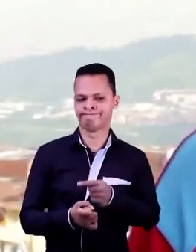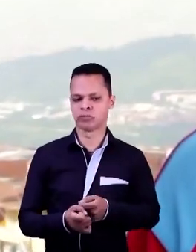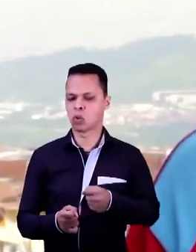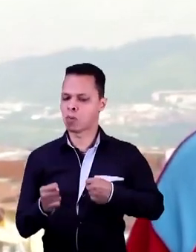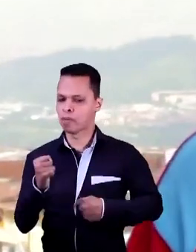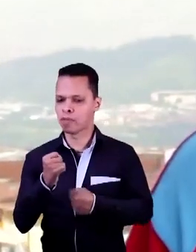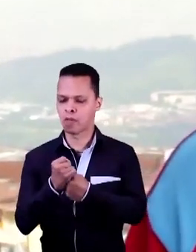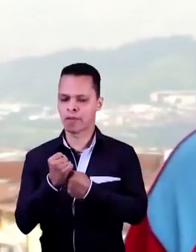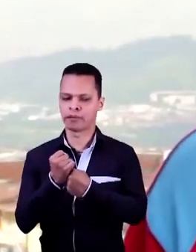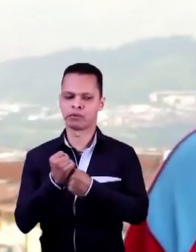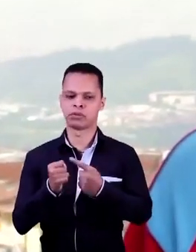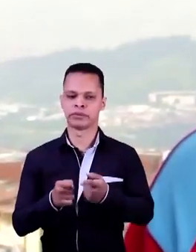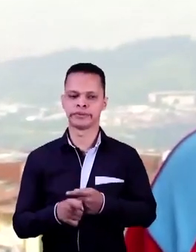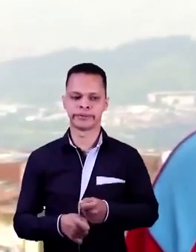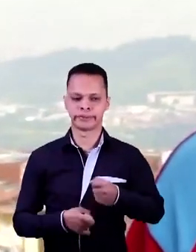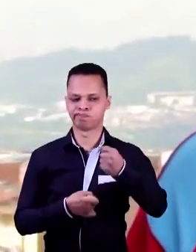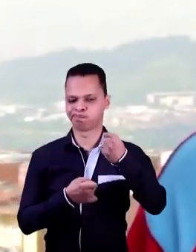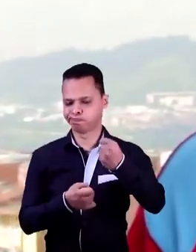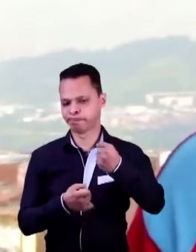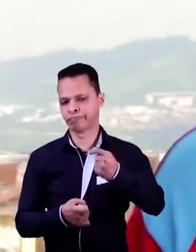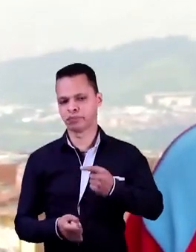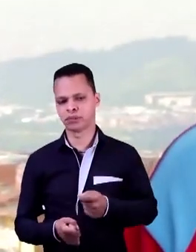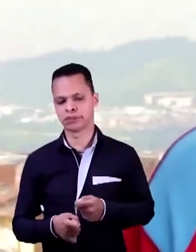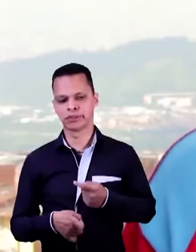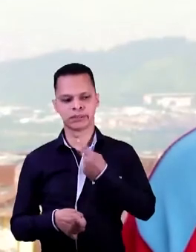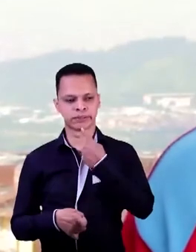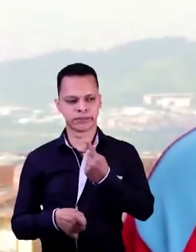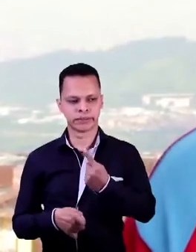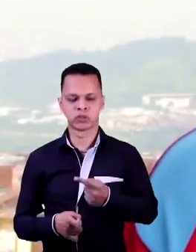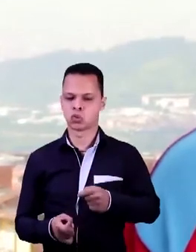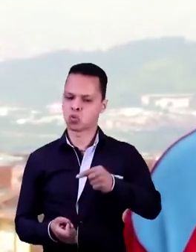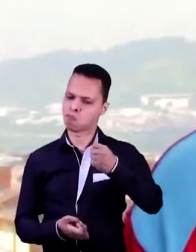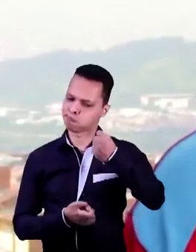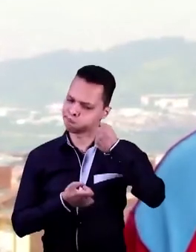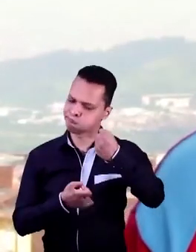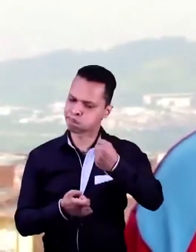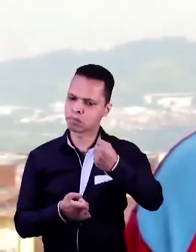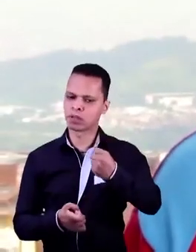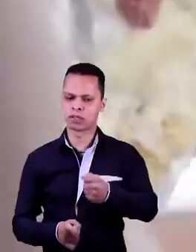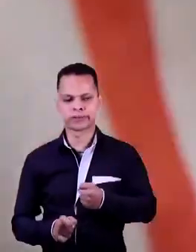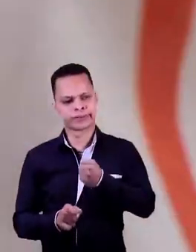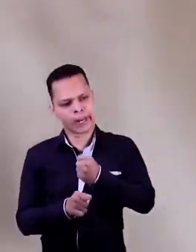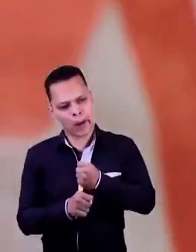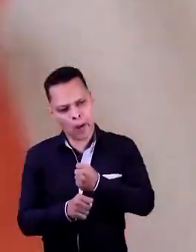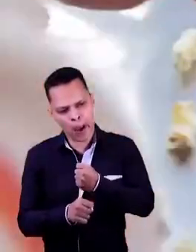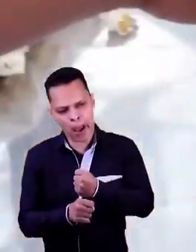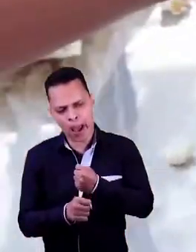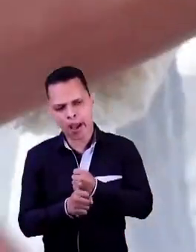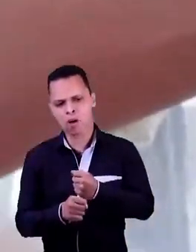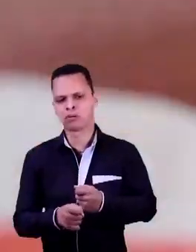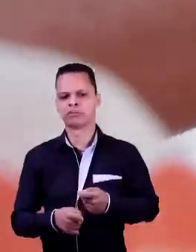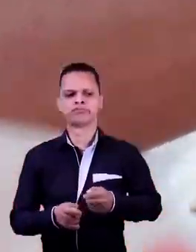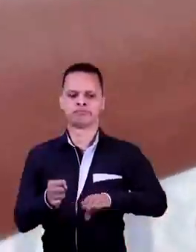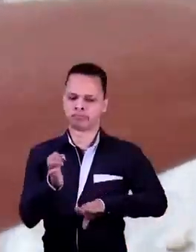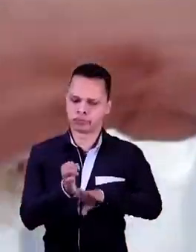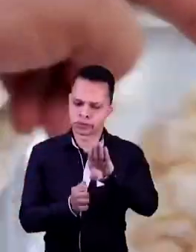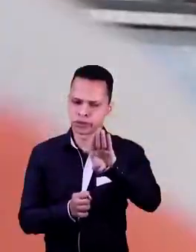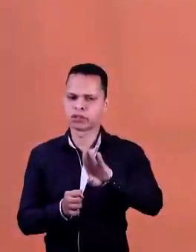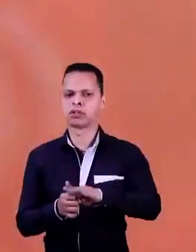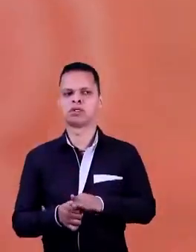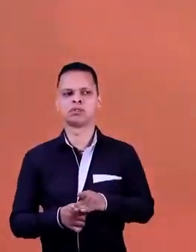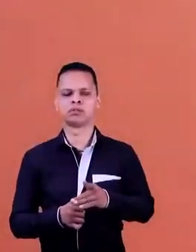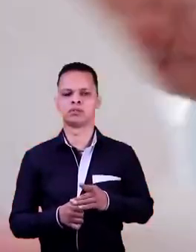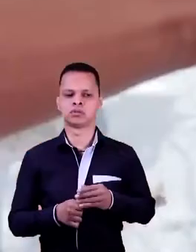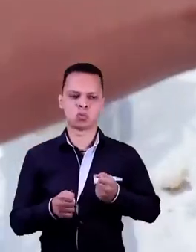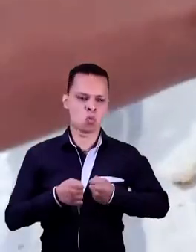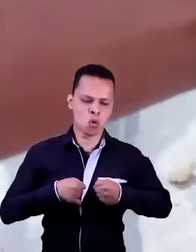que uno pueda apoyarse en él y decir, yo con este capital voy a trabajar y lo voy a sacar adelante,